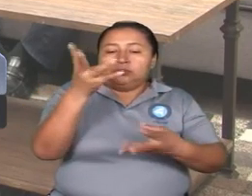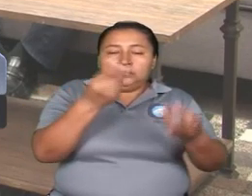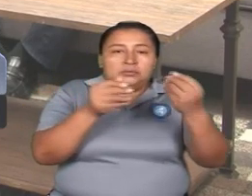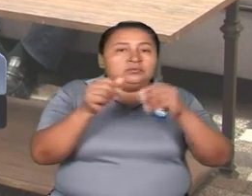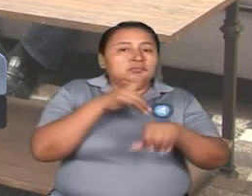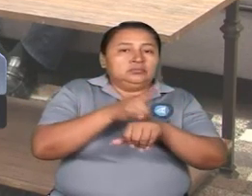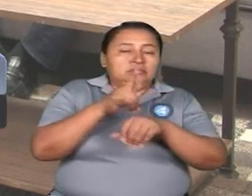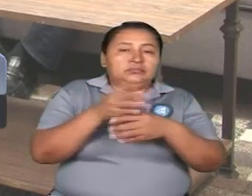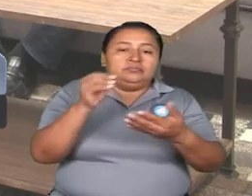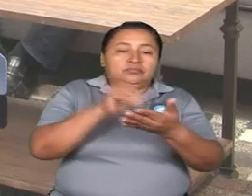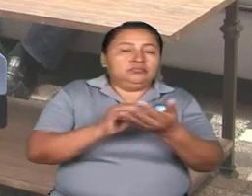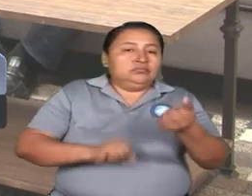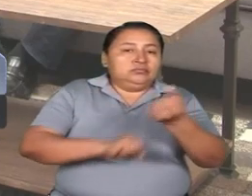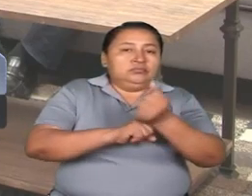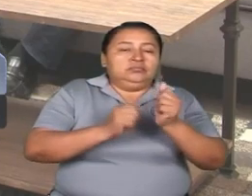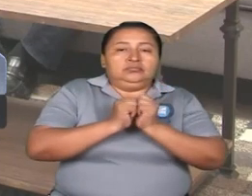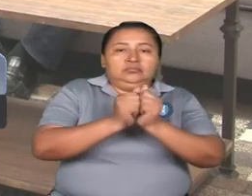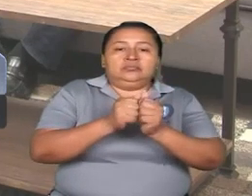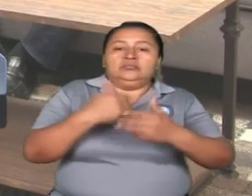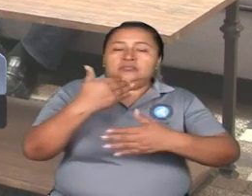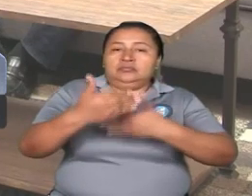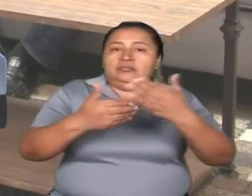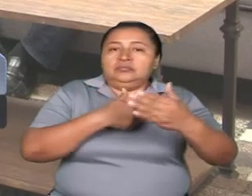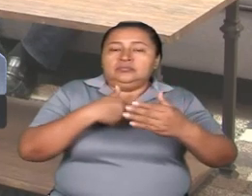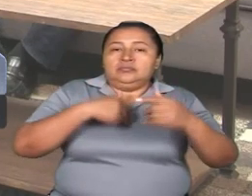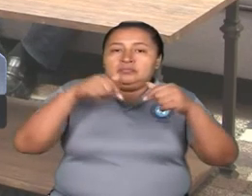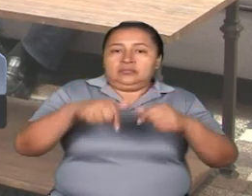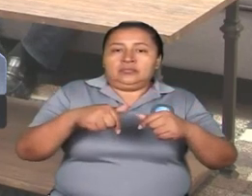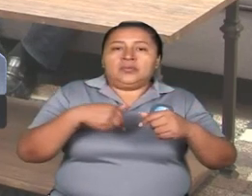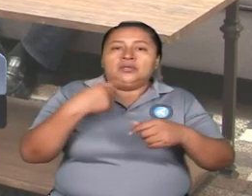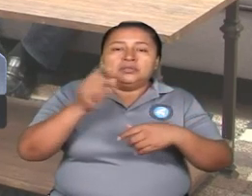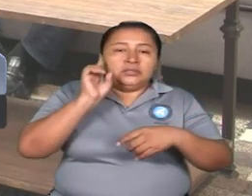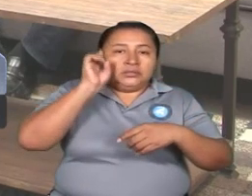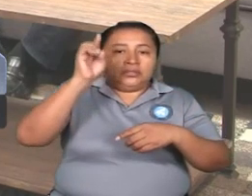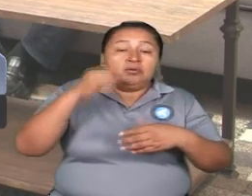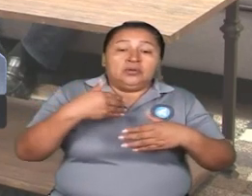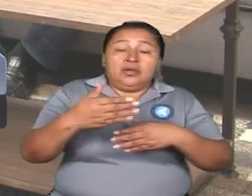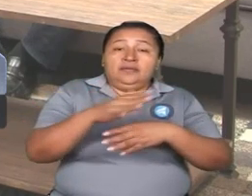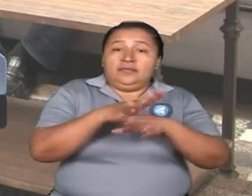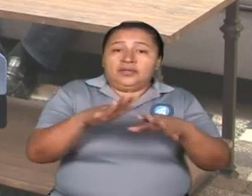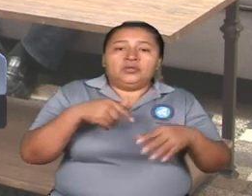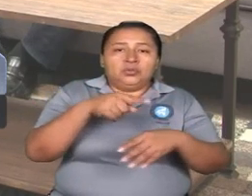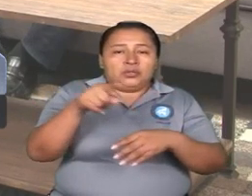para brindar ese acompañamiento que van brindando, ese desarrollo que al final es lo que